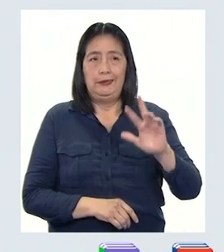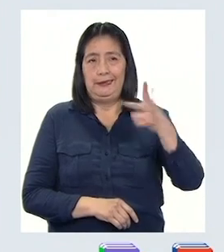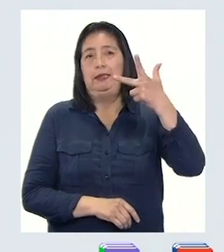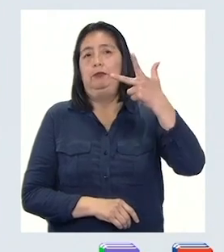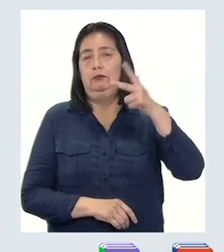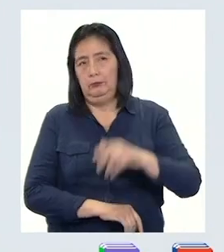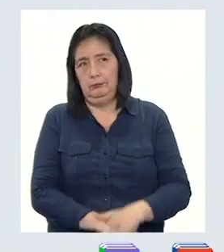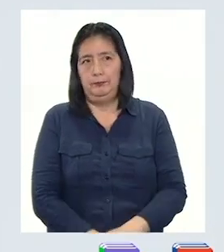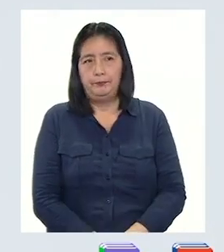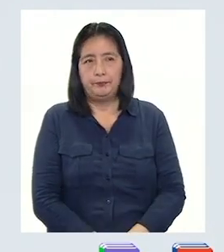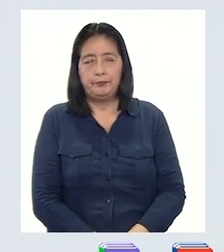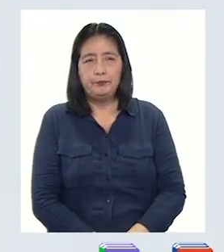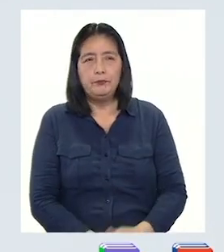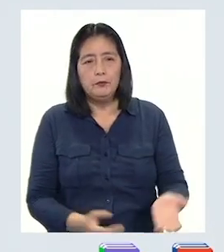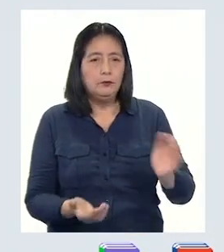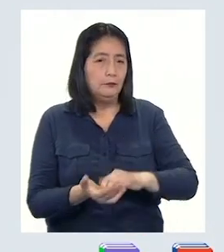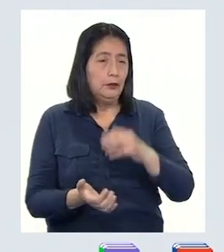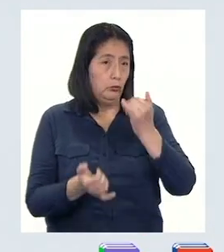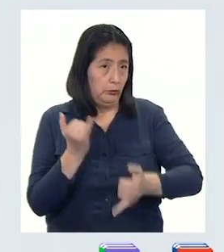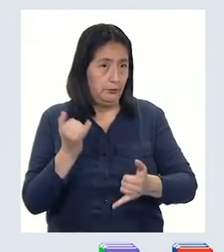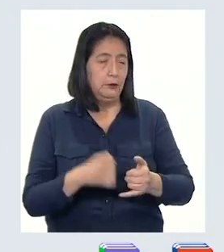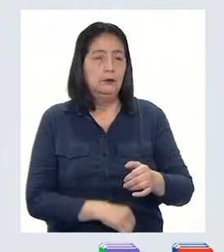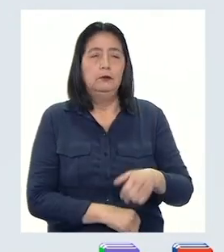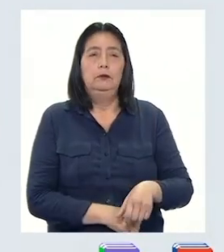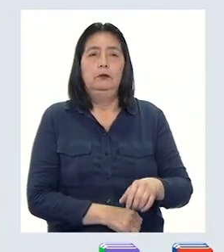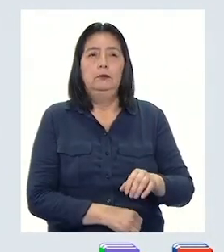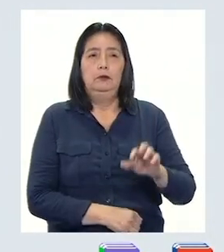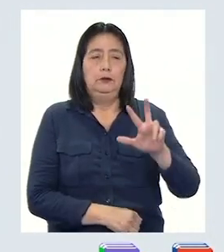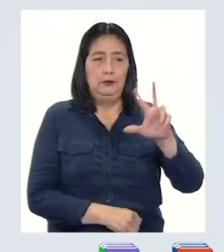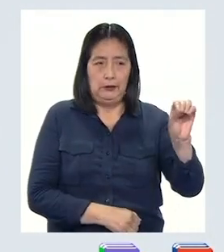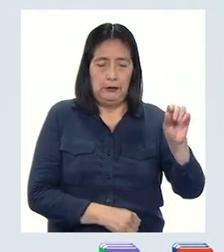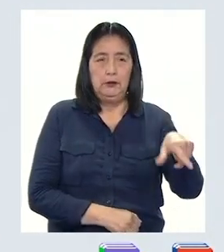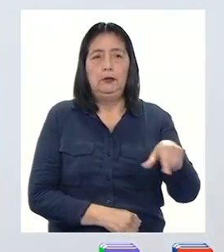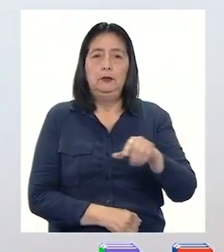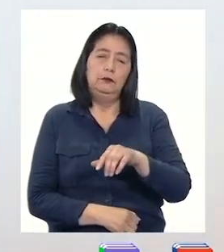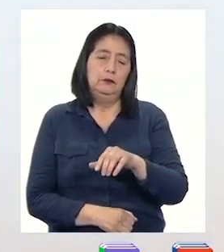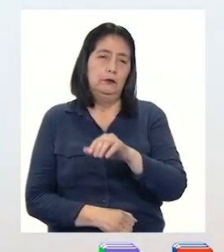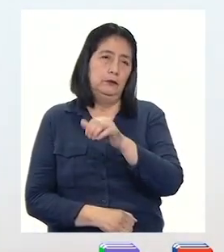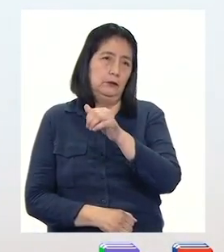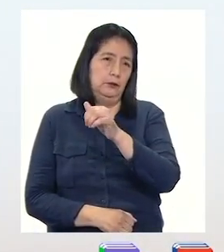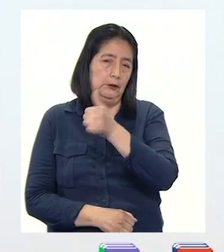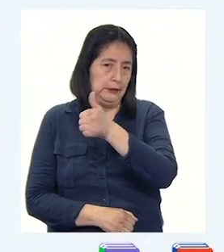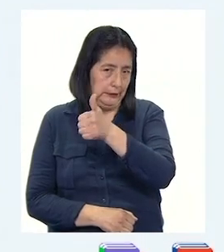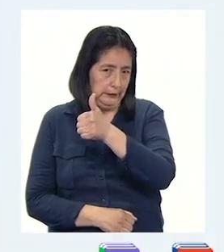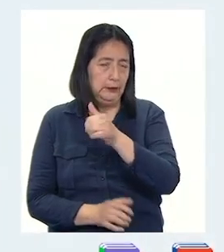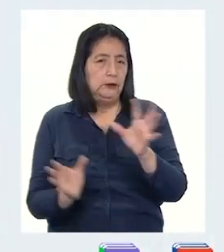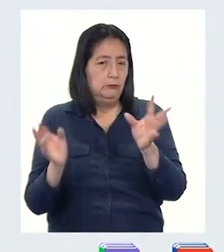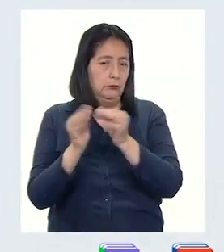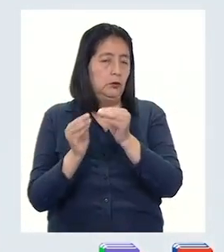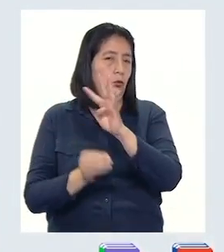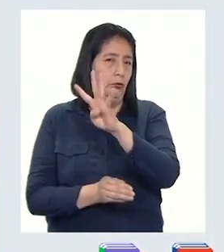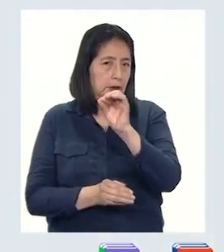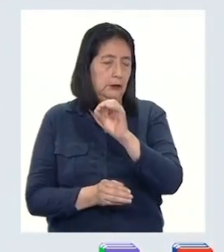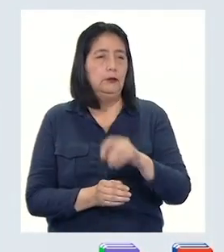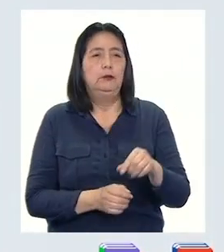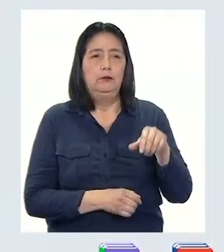tercera vez. Una última vez. 30 más 10,